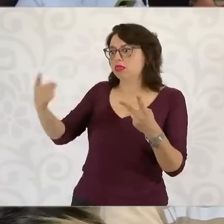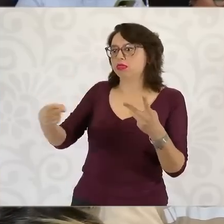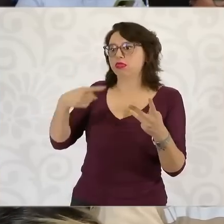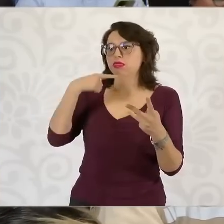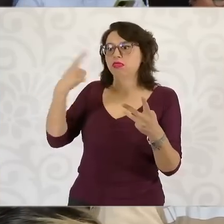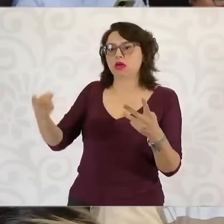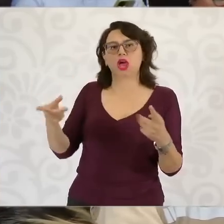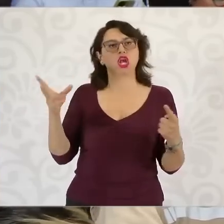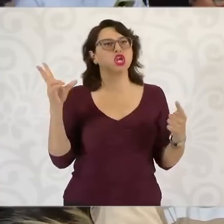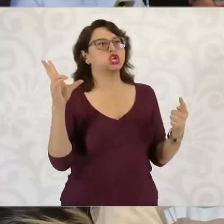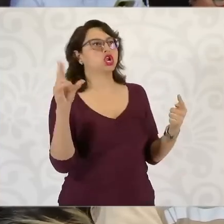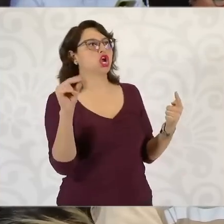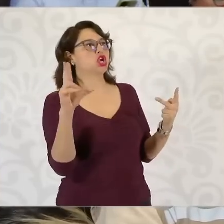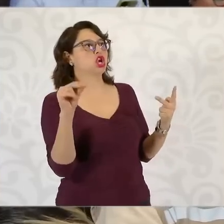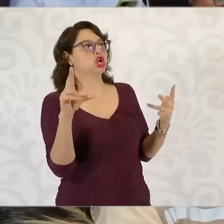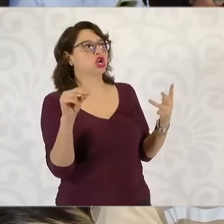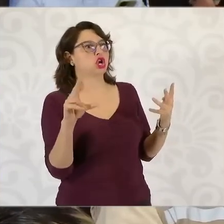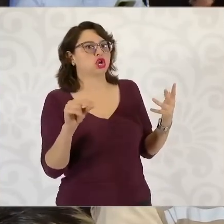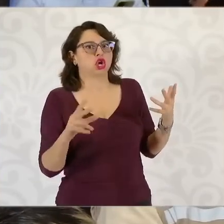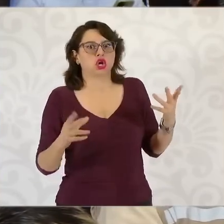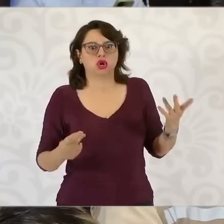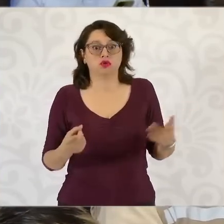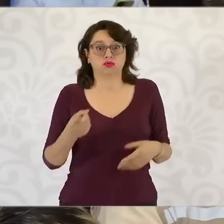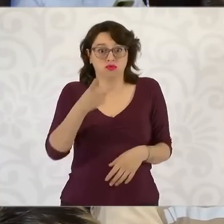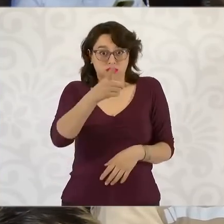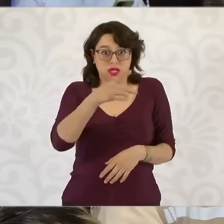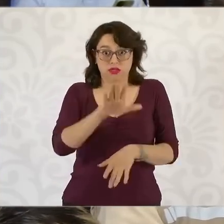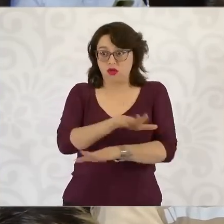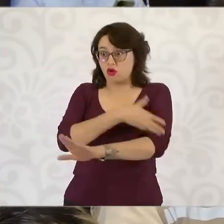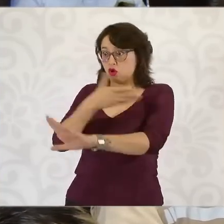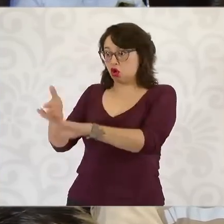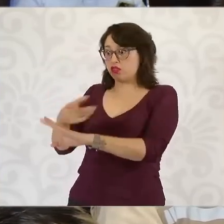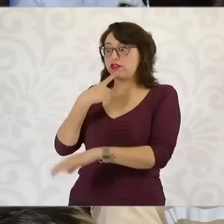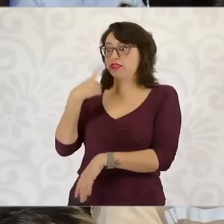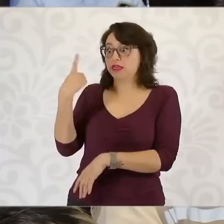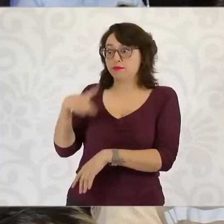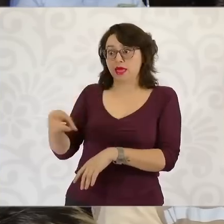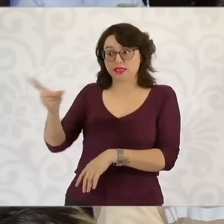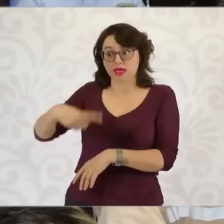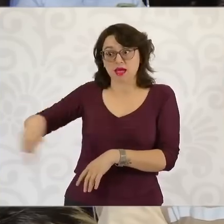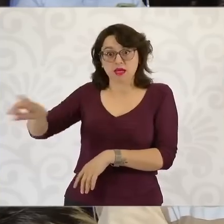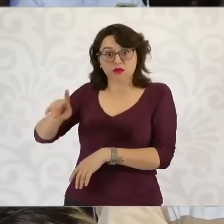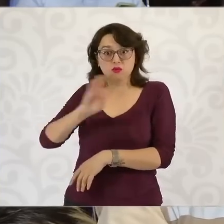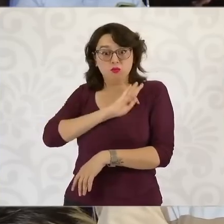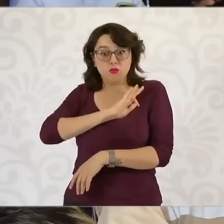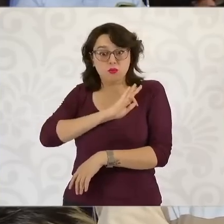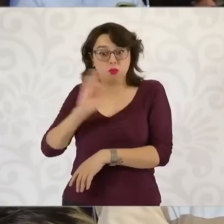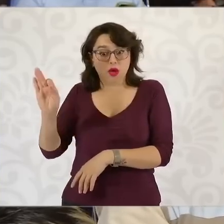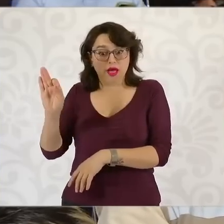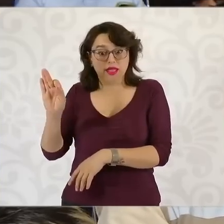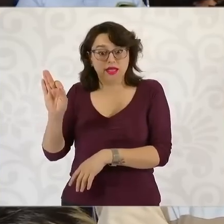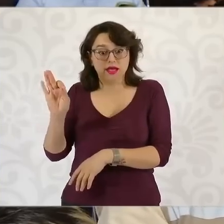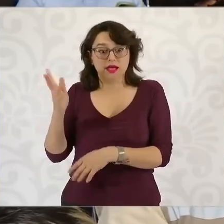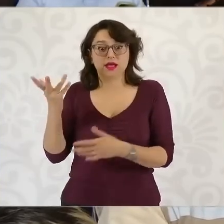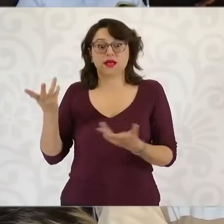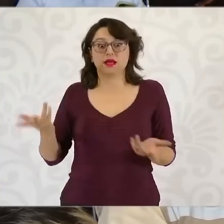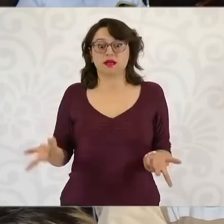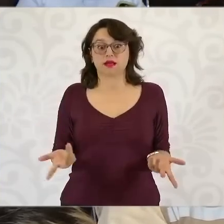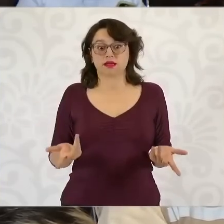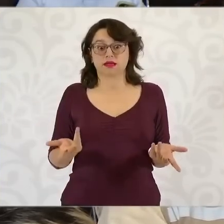no dar esta determinación. Y pues hay casos muy claros.